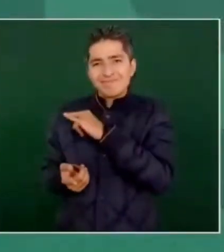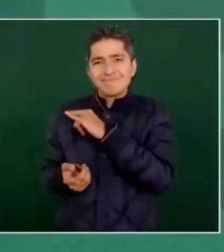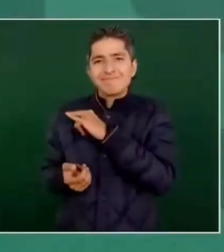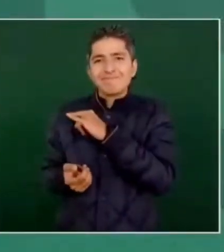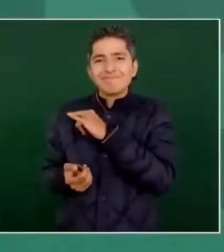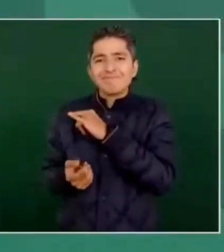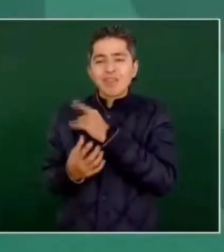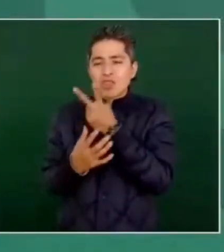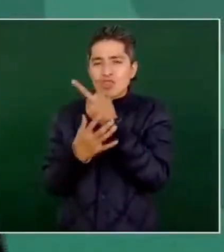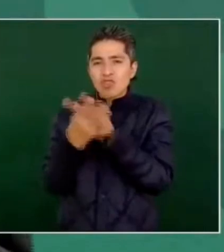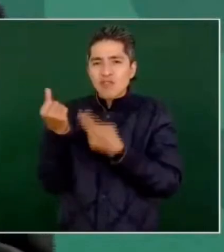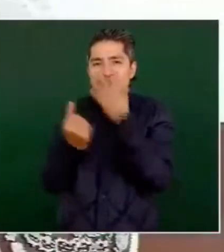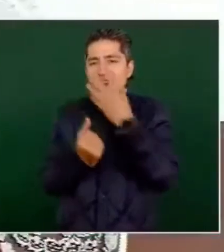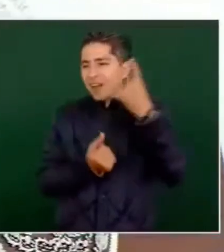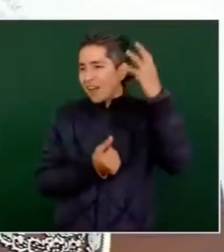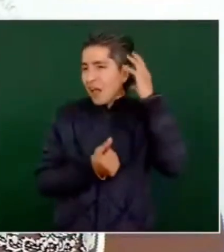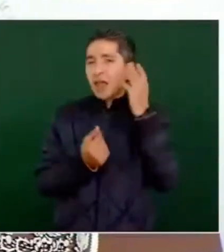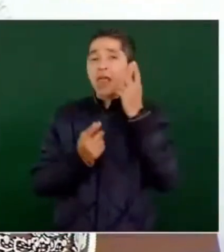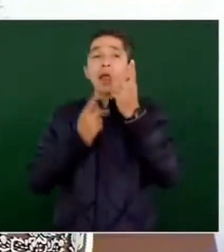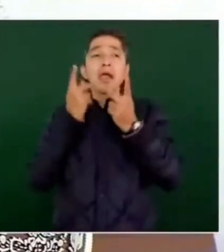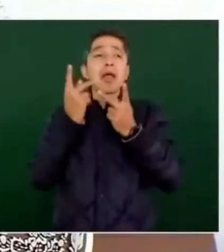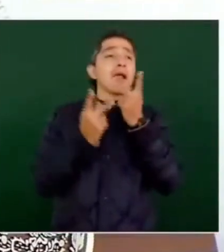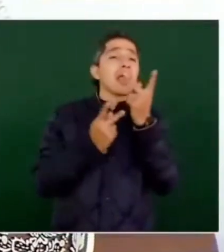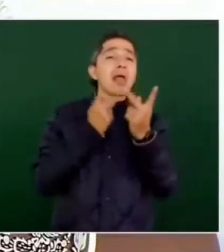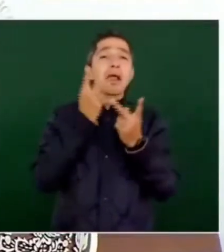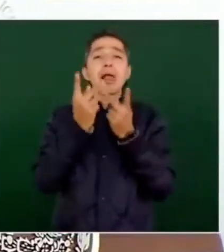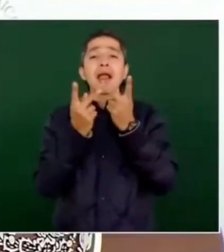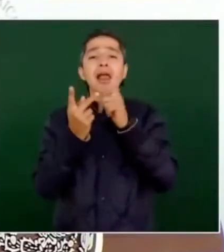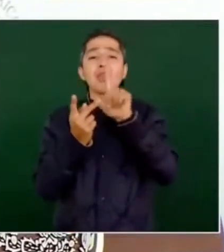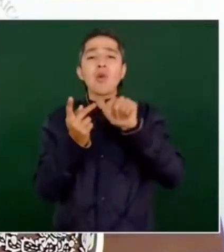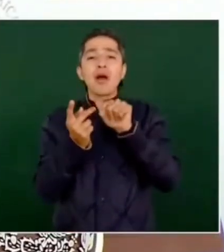la doble moral, el doble discurso.